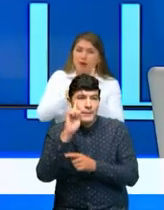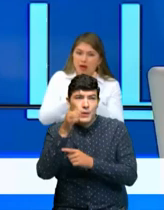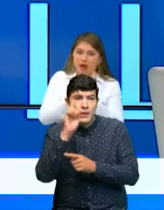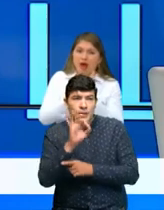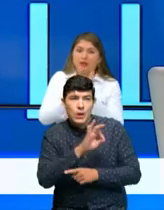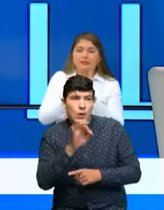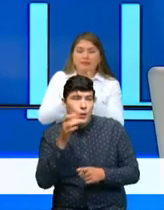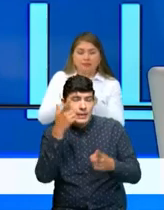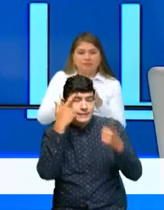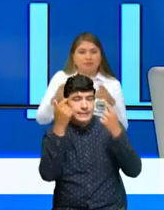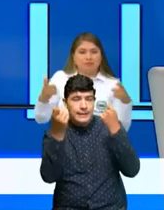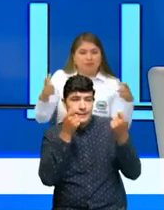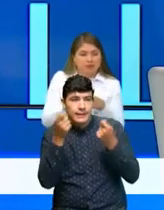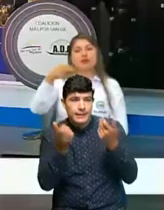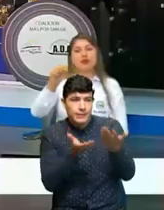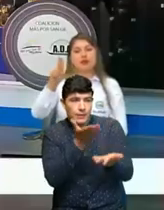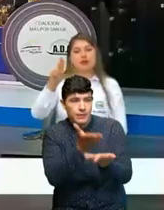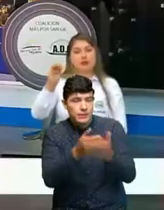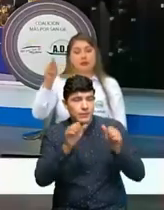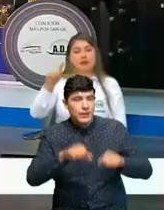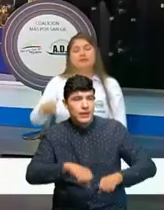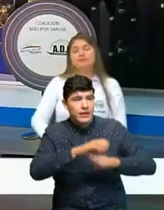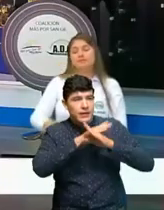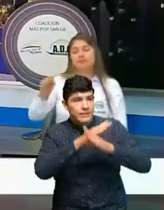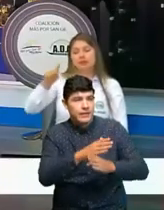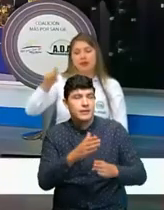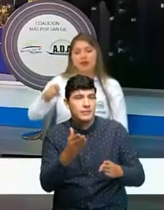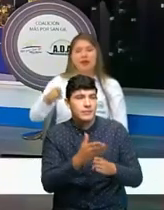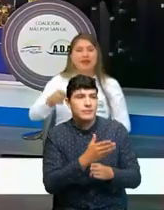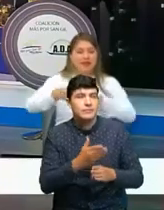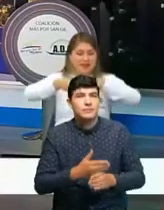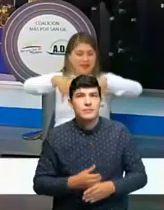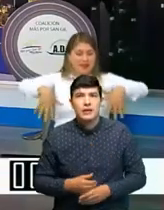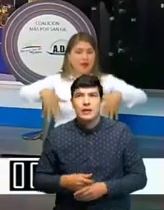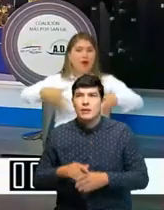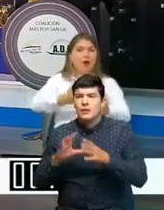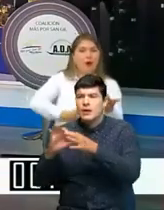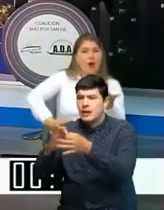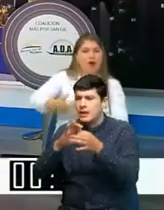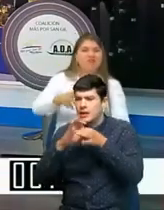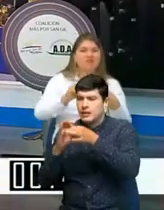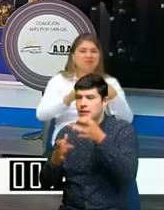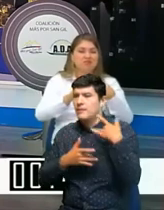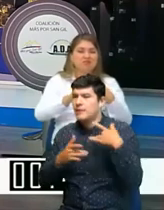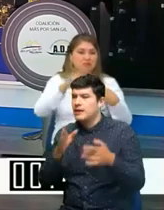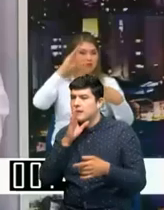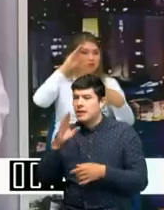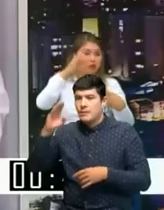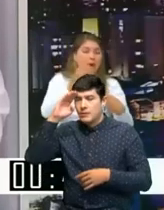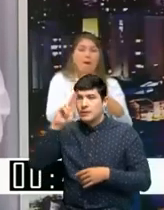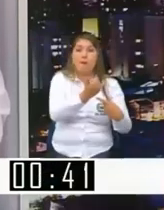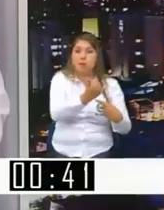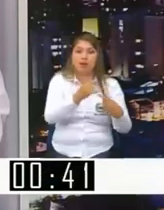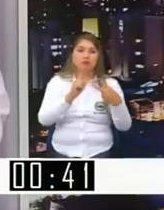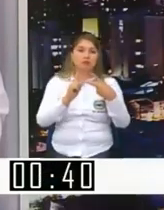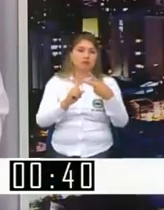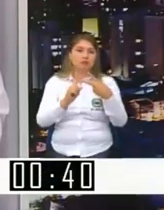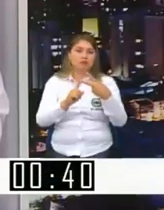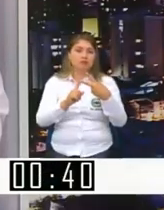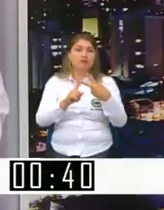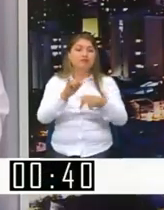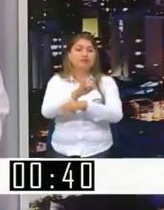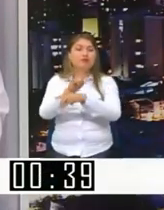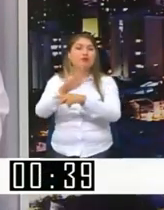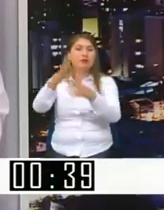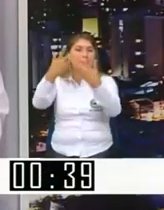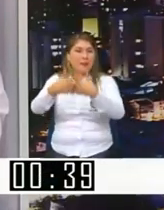para contrarrestar esta problemática? Debemos hacer una red de cooperantes. ¿Entre quiénes? Entre la Policía Nacional existente, entre la